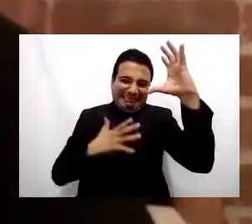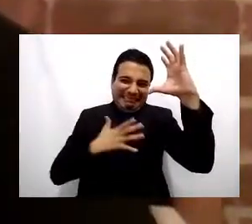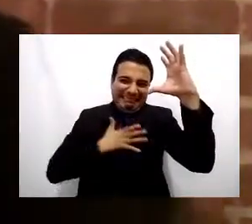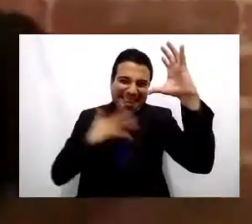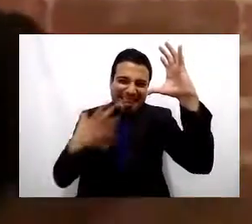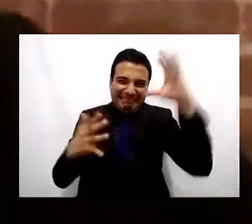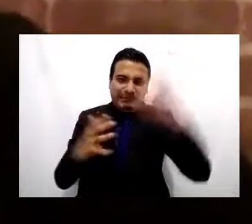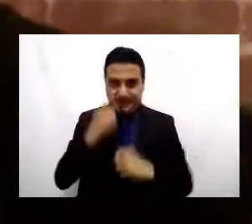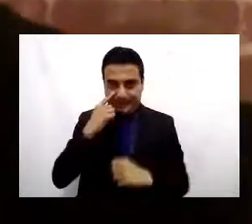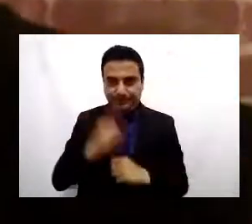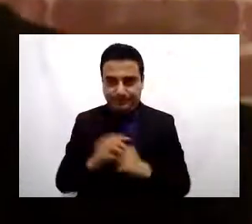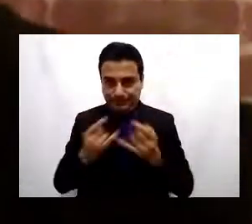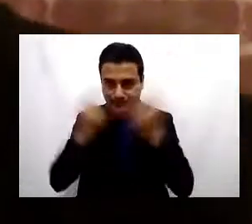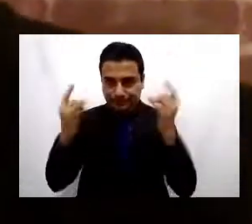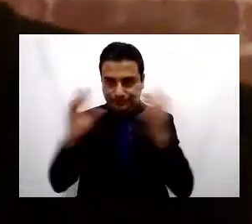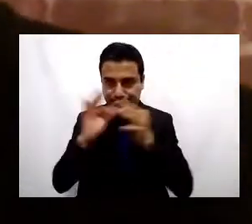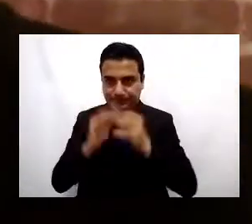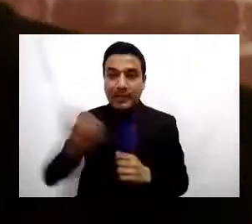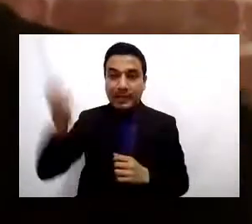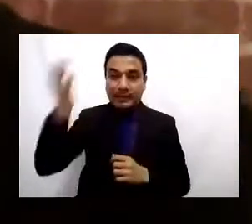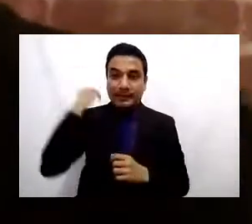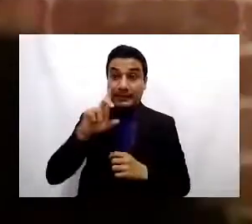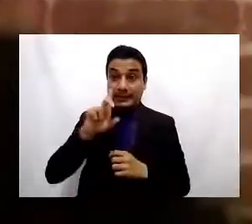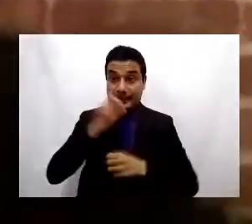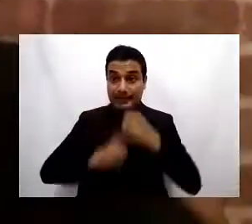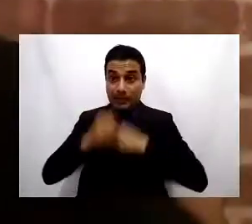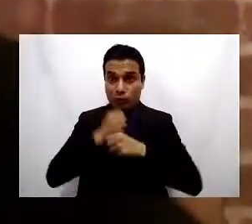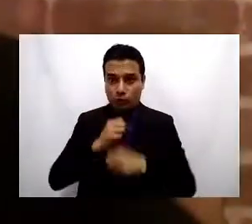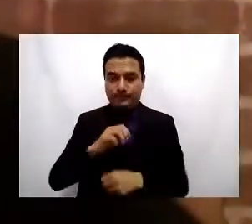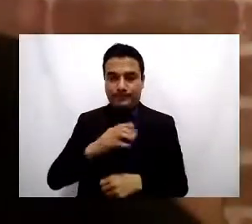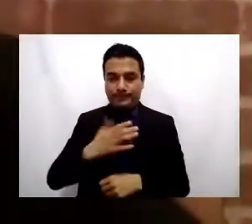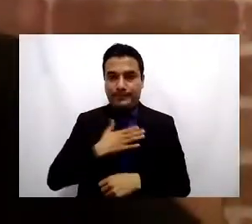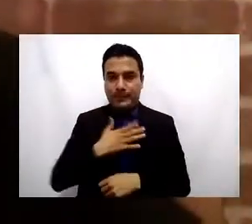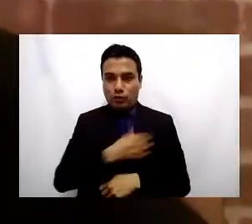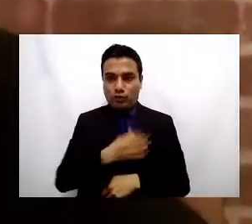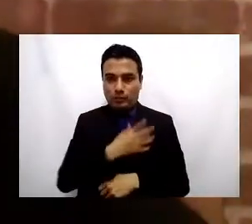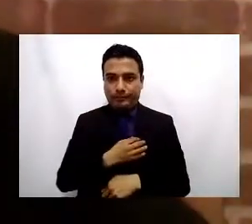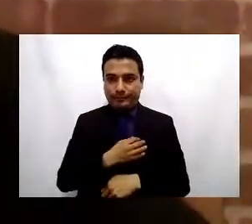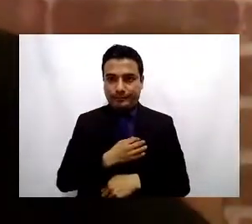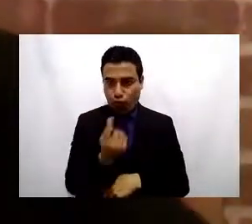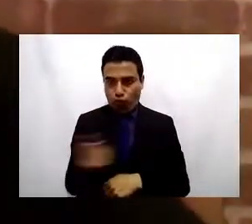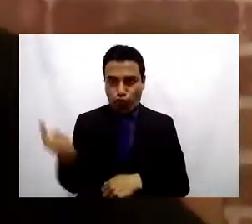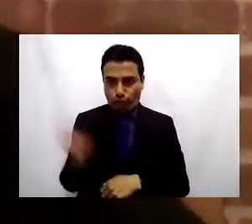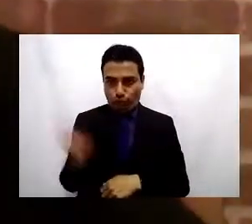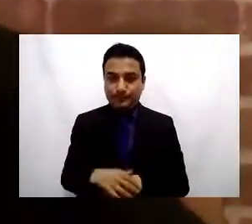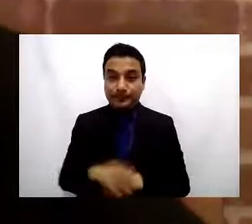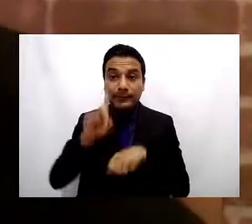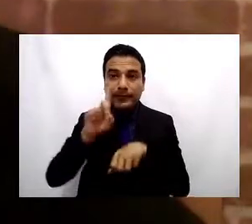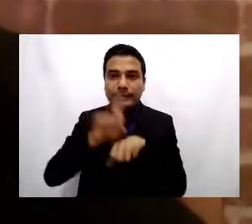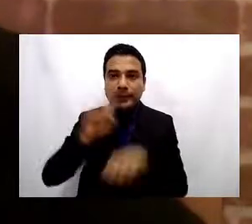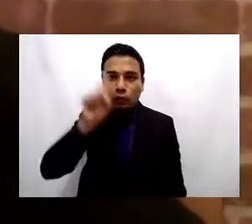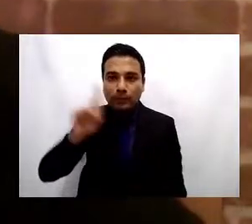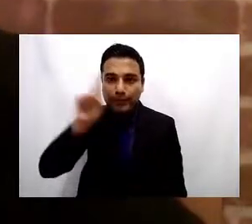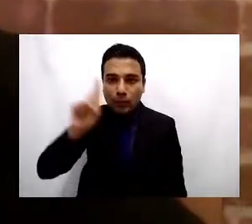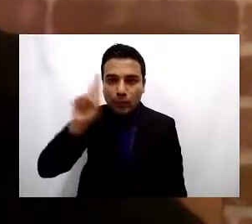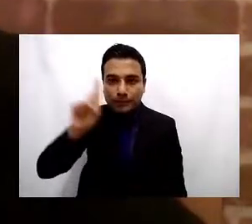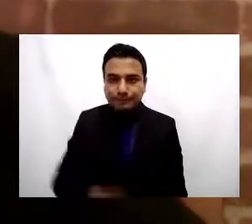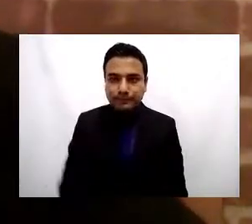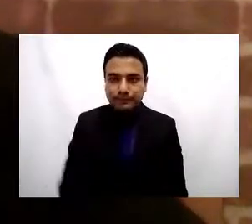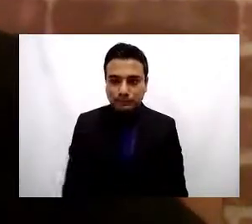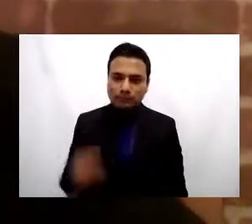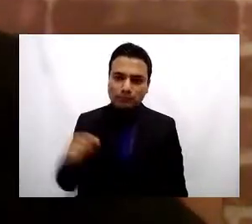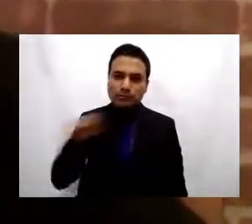Hace 30 años atrás, mis hijos eran pequeños. Un domingo estábamos desesperados